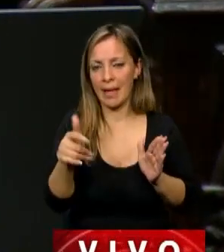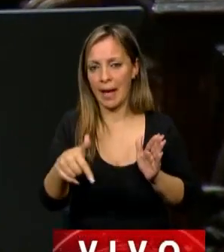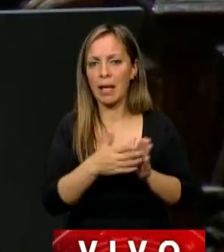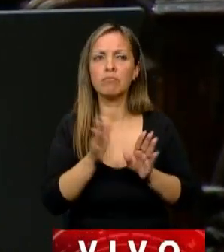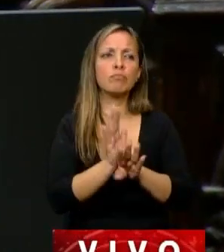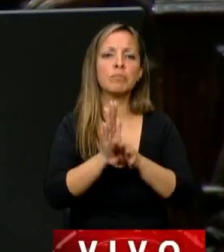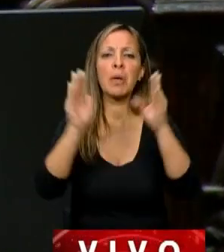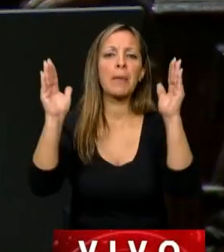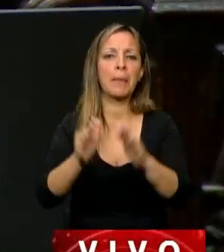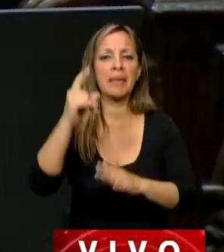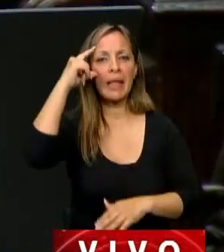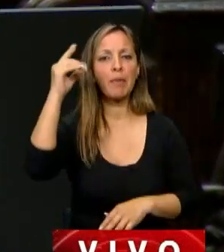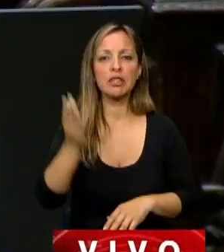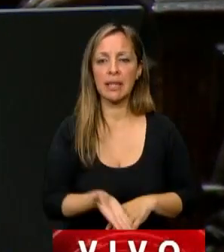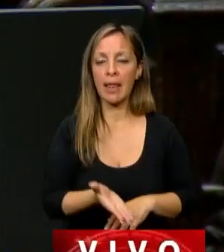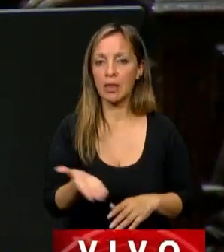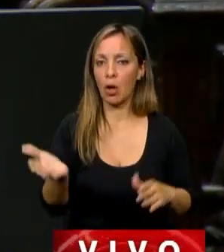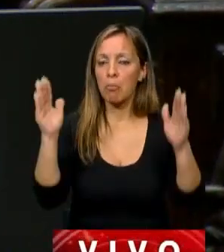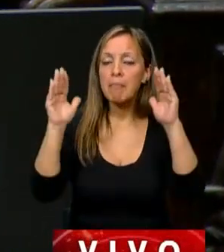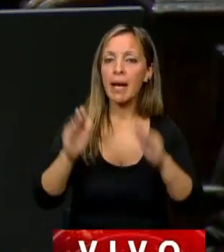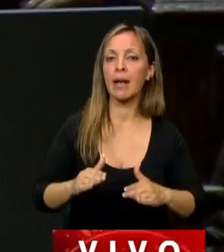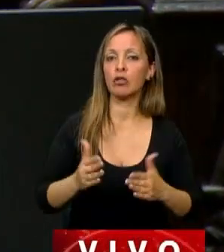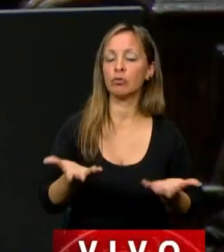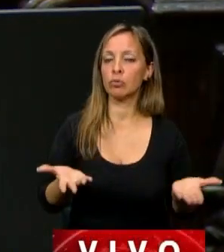así como el 10%, algo más del 10%